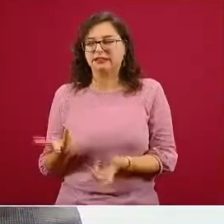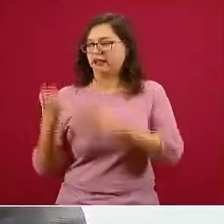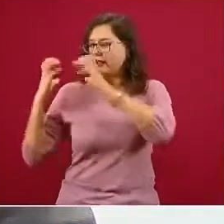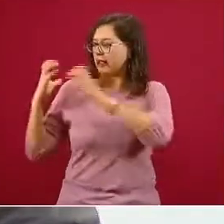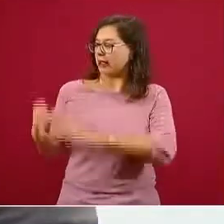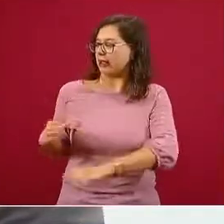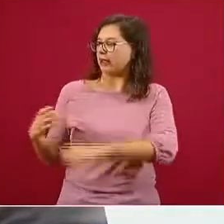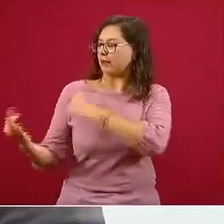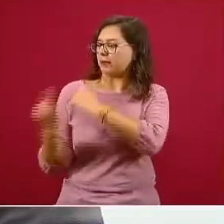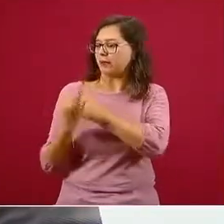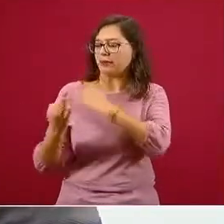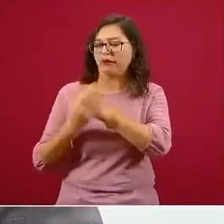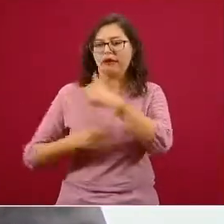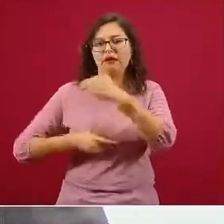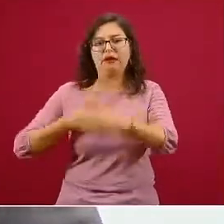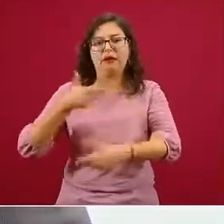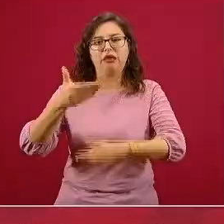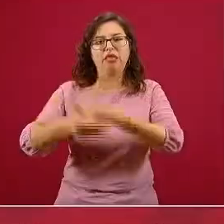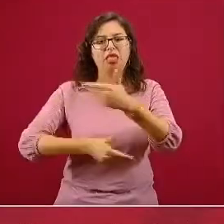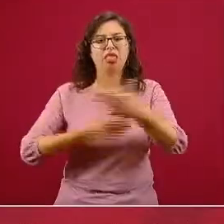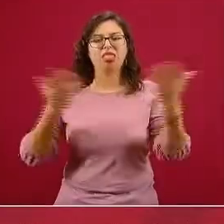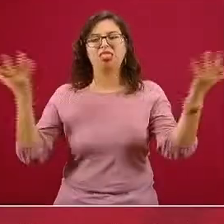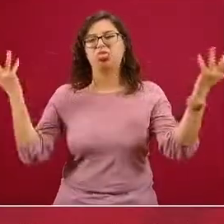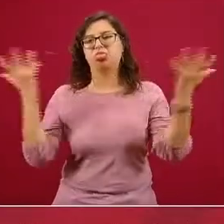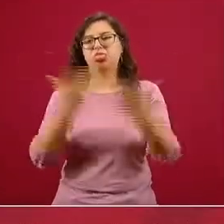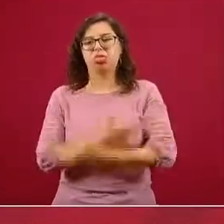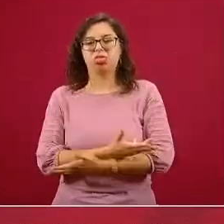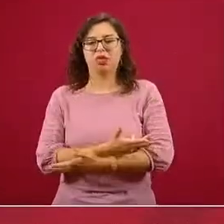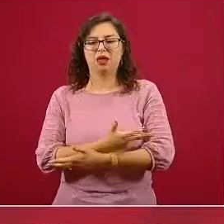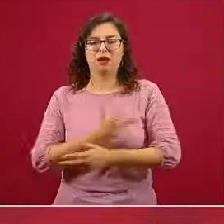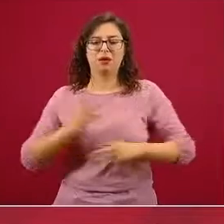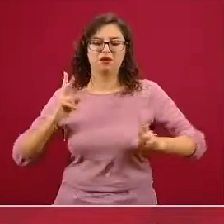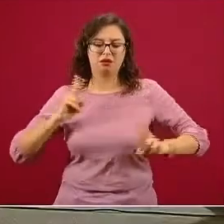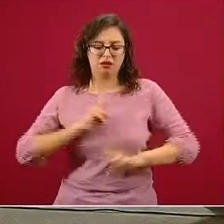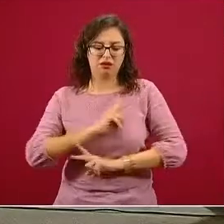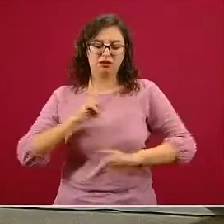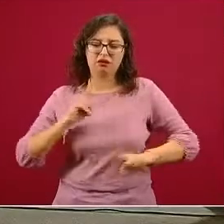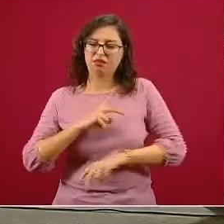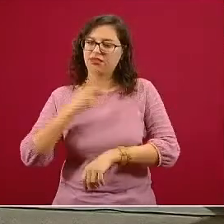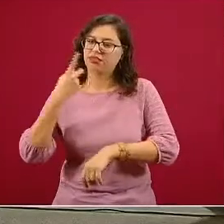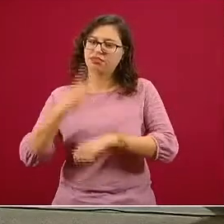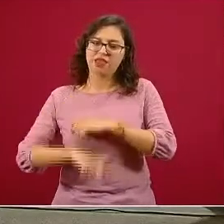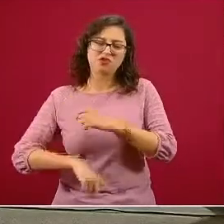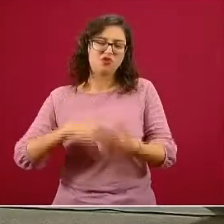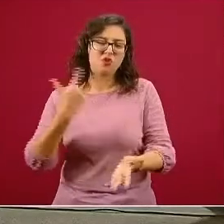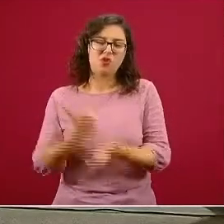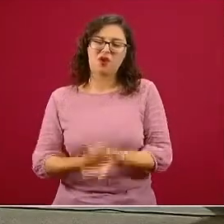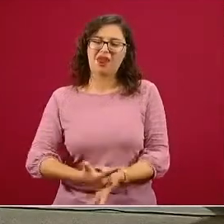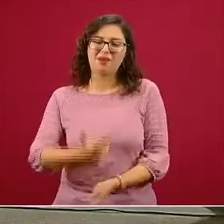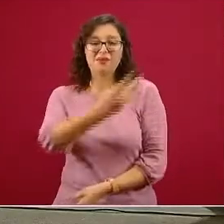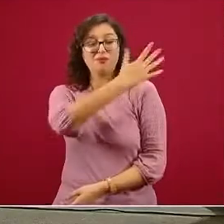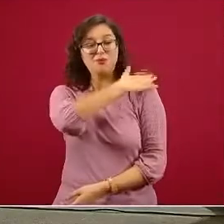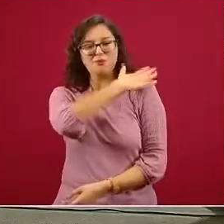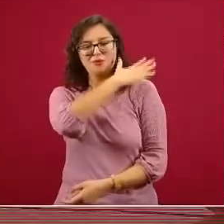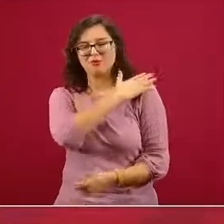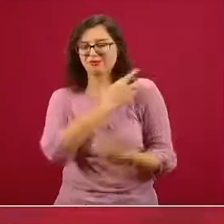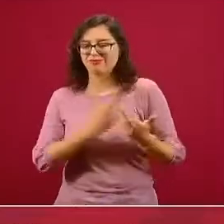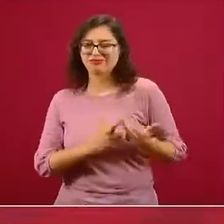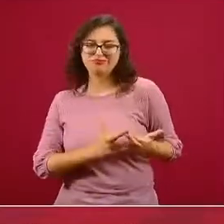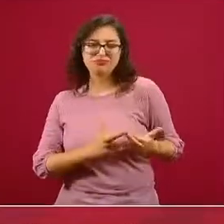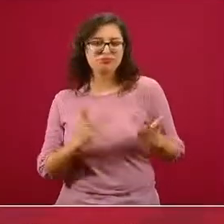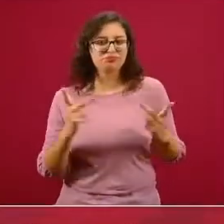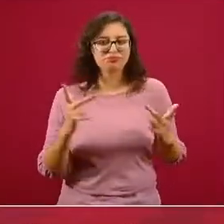espera otro día, hasta que el daño pulmonar es demasiado extenso. Entonces, muy